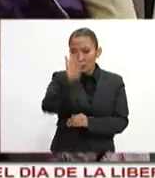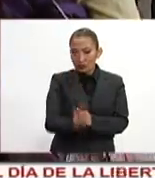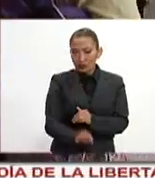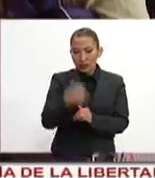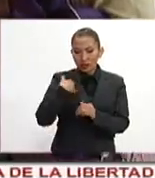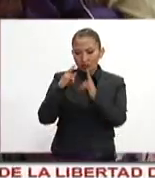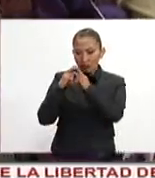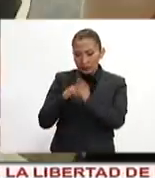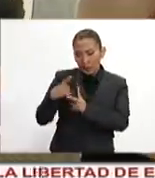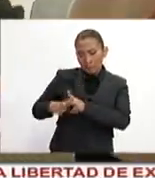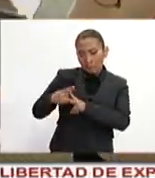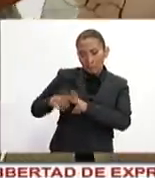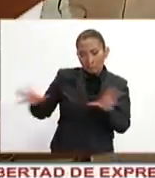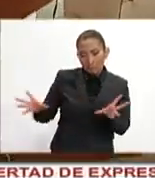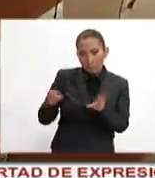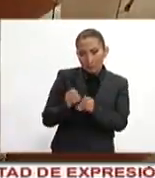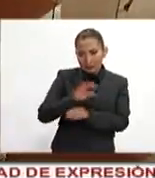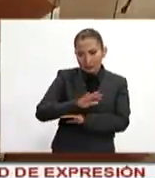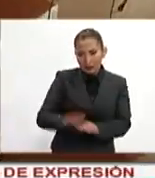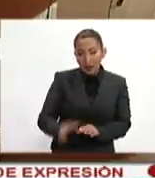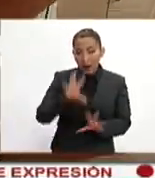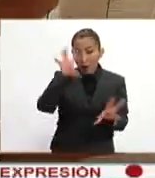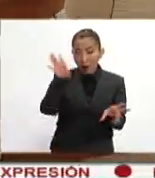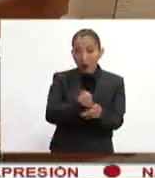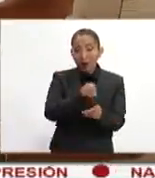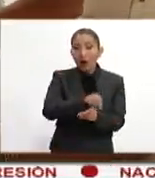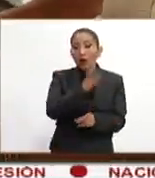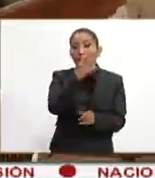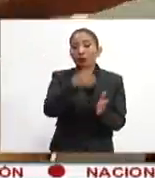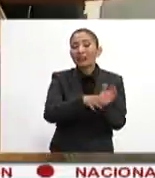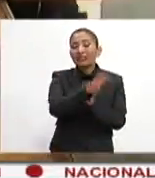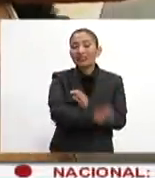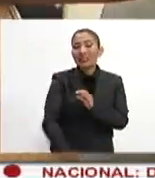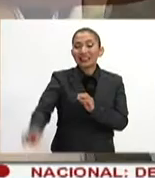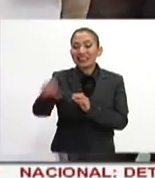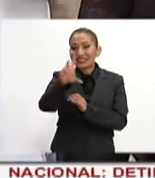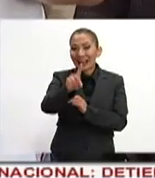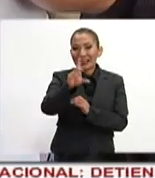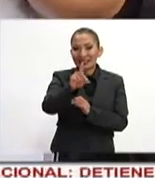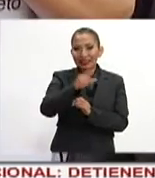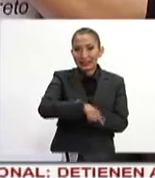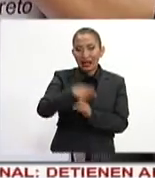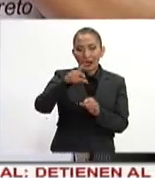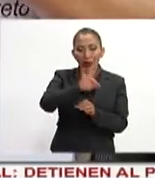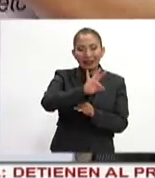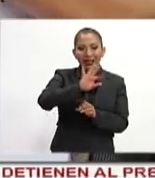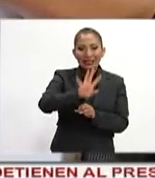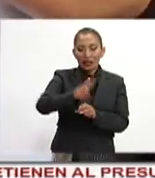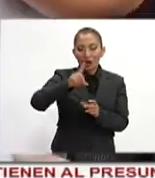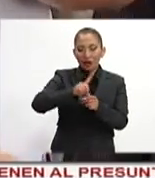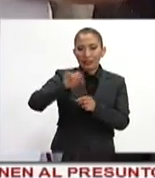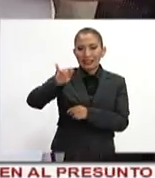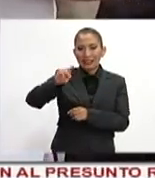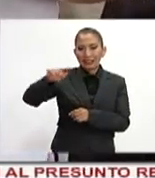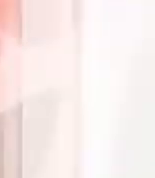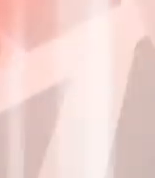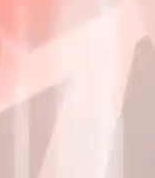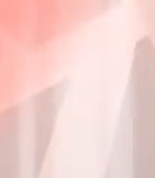de las casillas computadas, es decir, un total de 4.430 en los 45